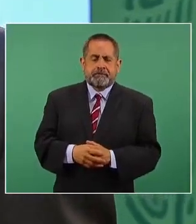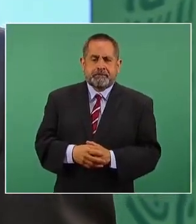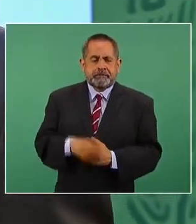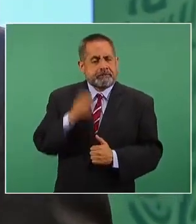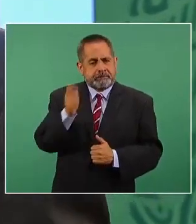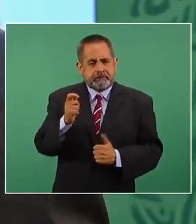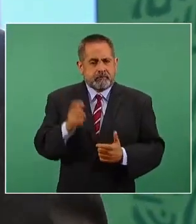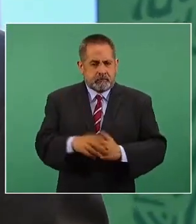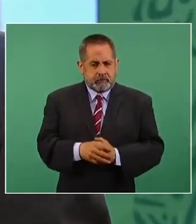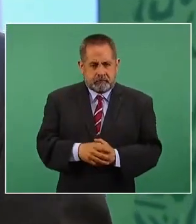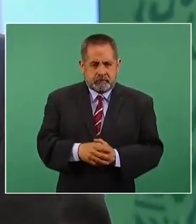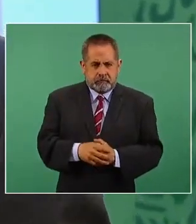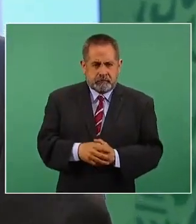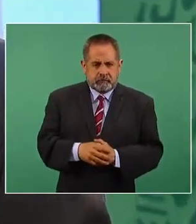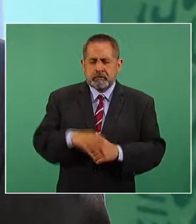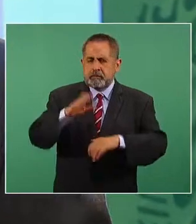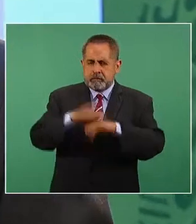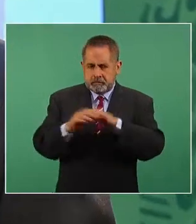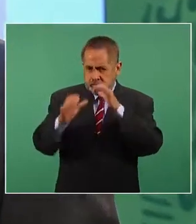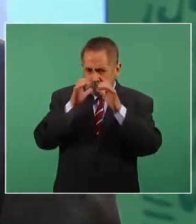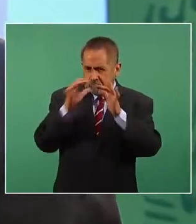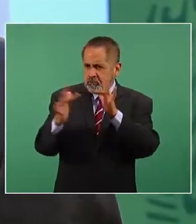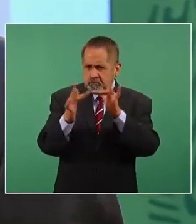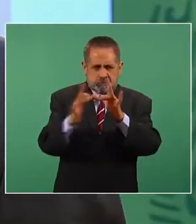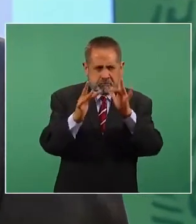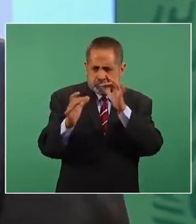el que haya más comunicación,